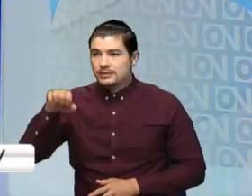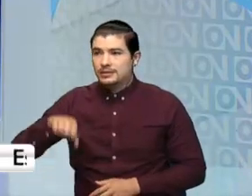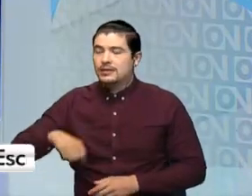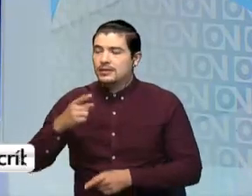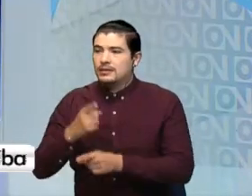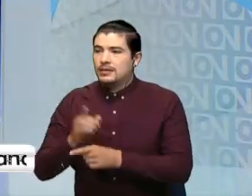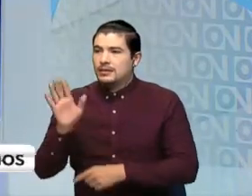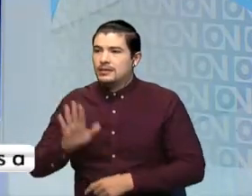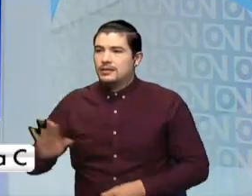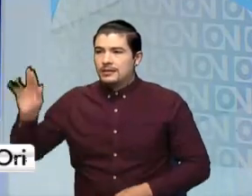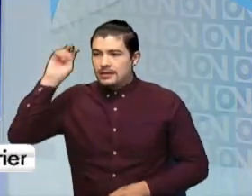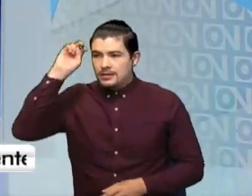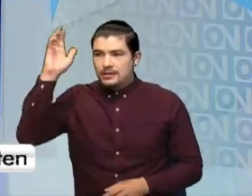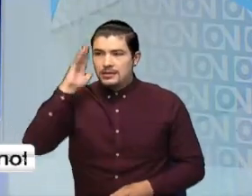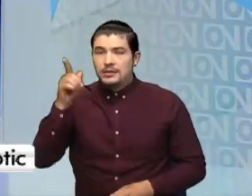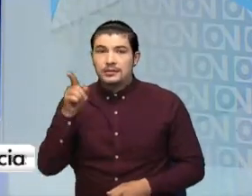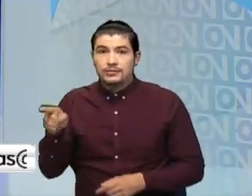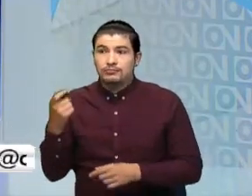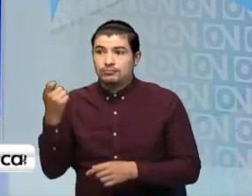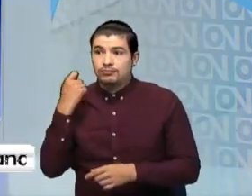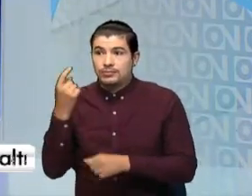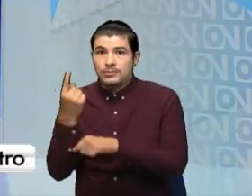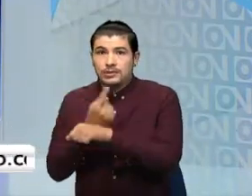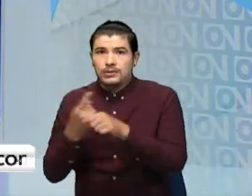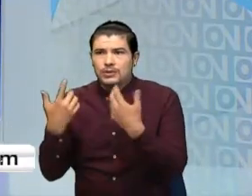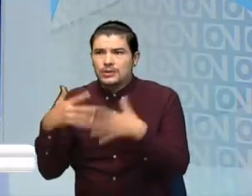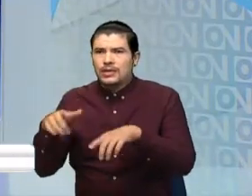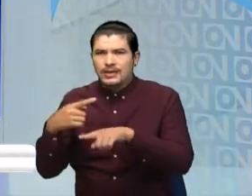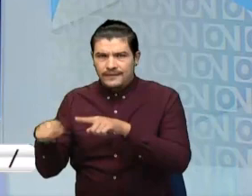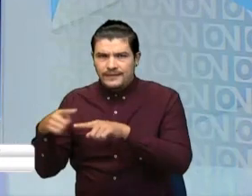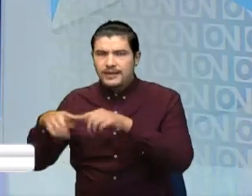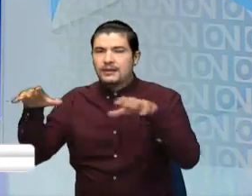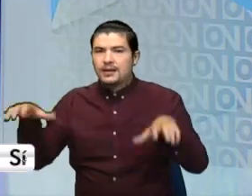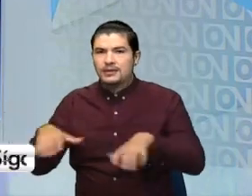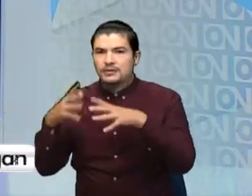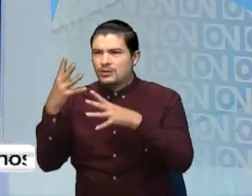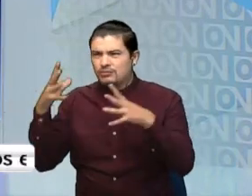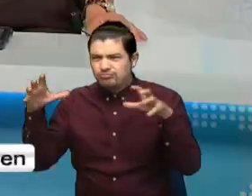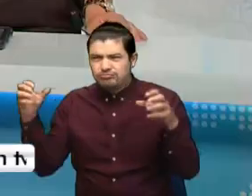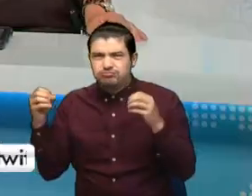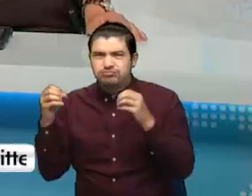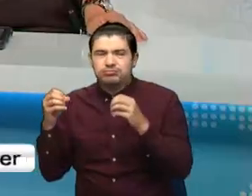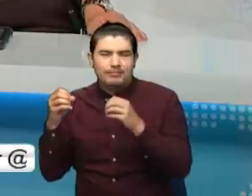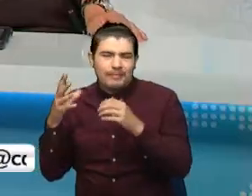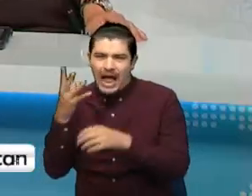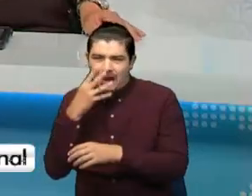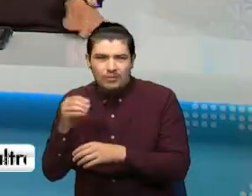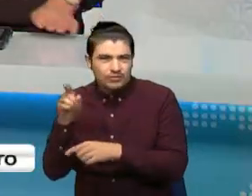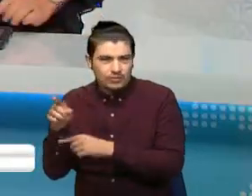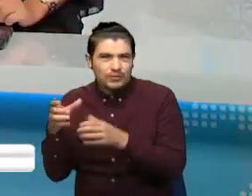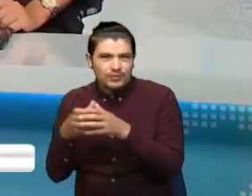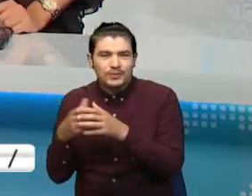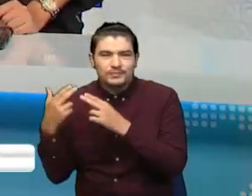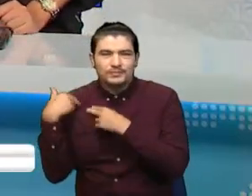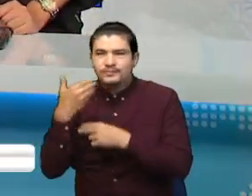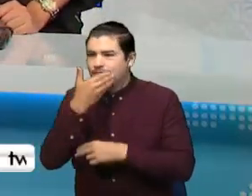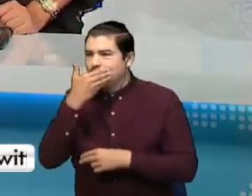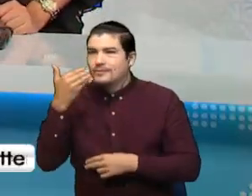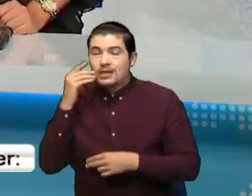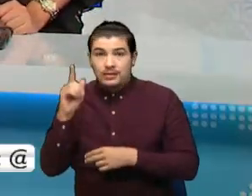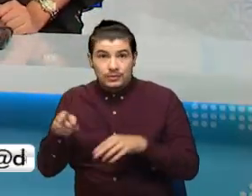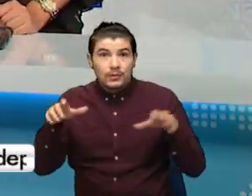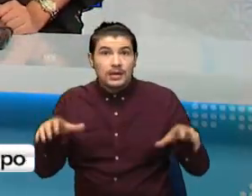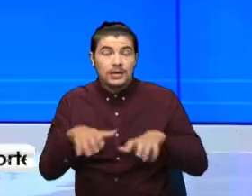Y el norte de Santander ha sido blanco en las últimas horas de varios actos terroristas por parte de grupos insurgentes. Pues estas acciones violentas, Karen,